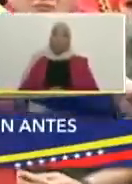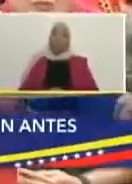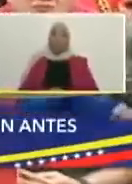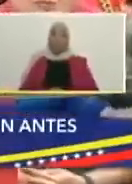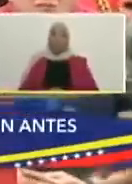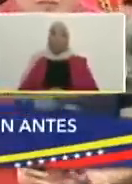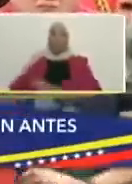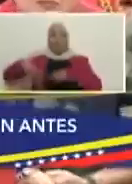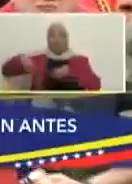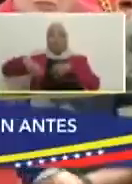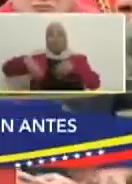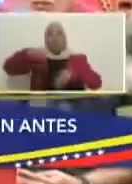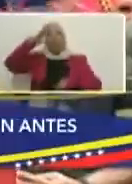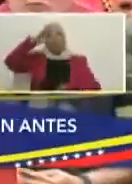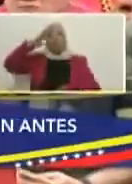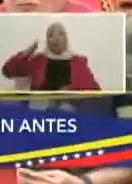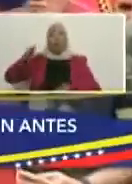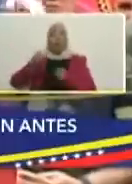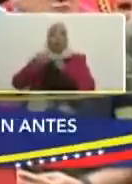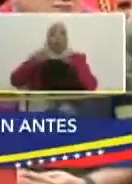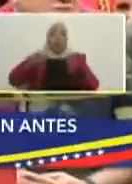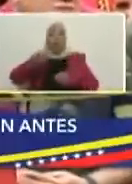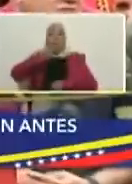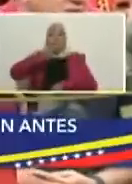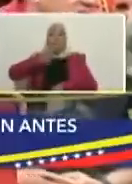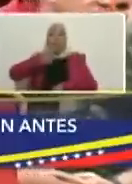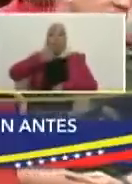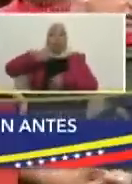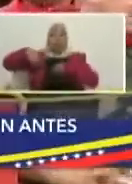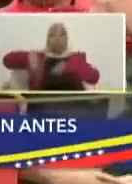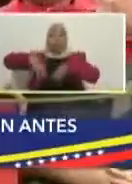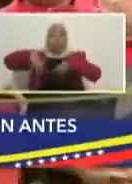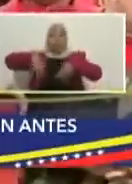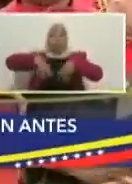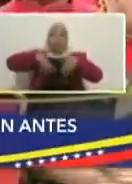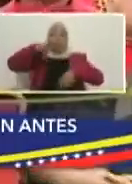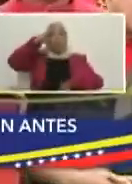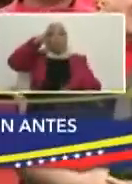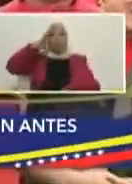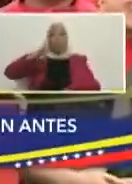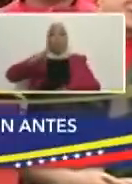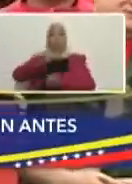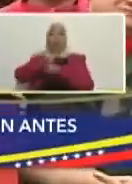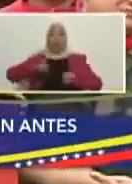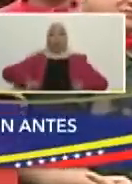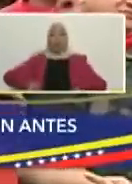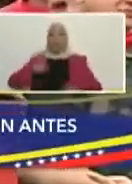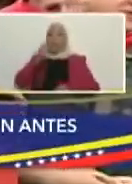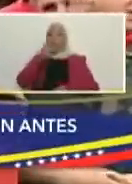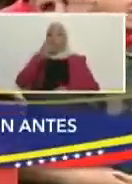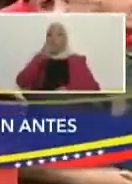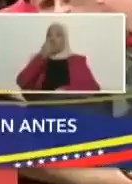en un desfile militar gigantesco y hermoso, lo dijo también aquí.